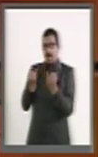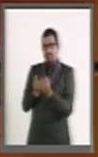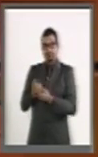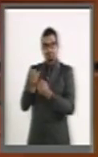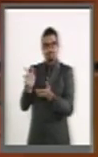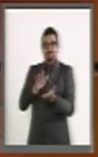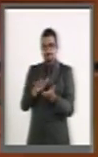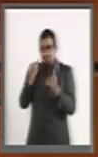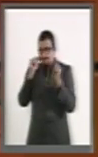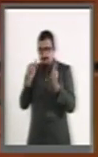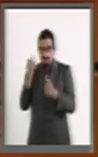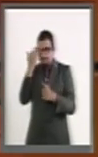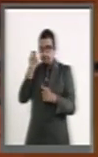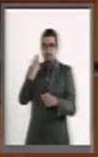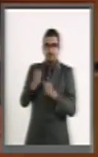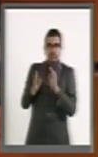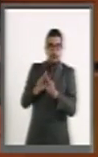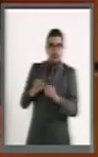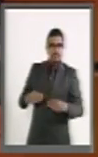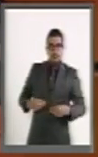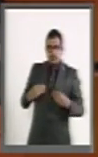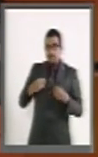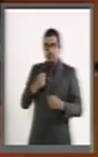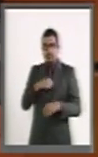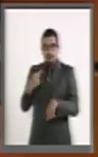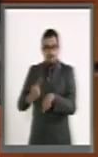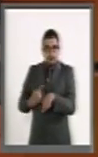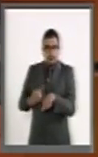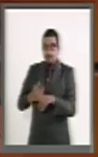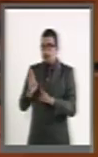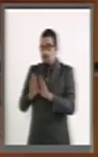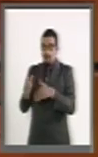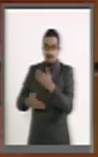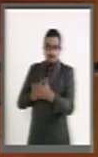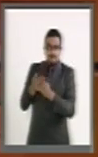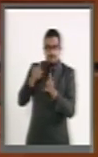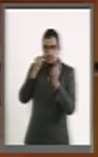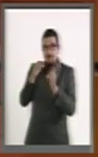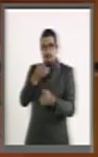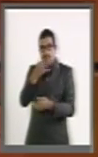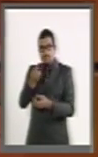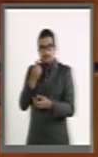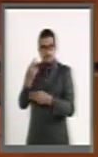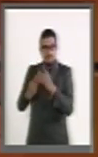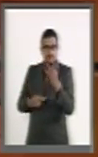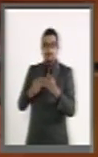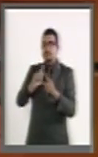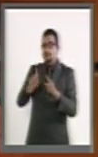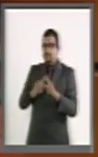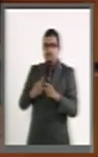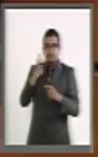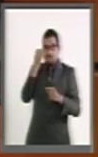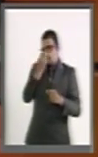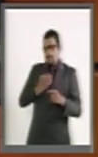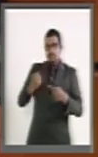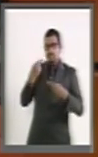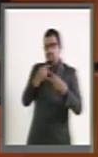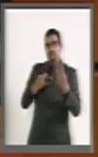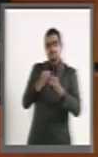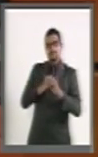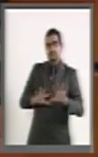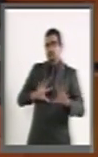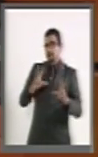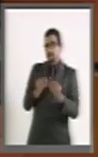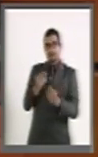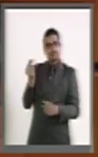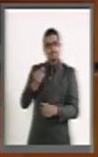conocer el estado de la enfermedad, los medicamentos administrados, las pruebas clínicas realizadas y cualquier información